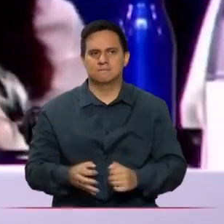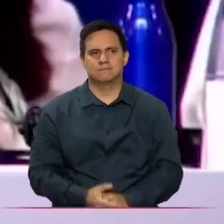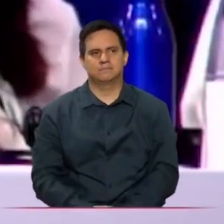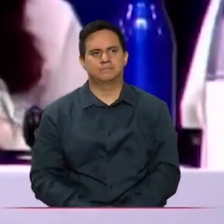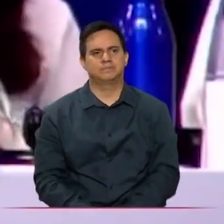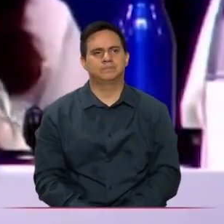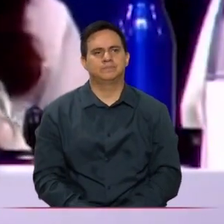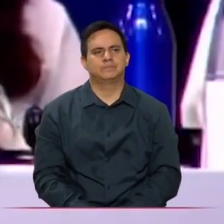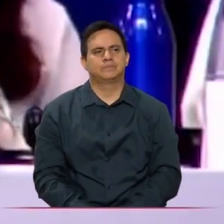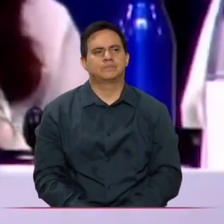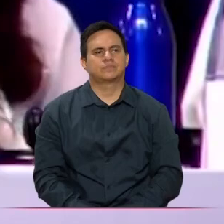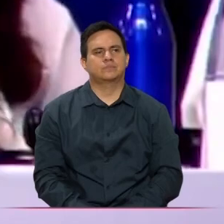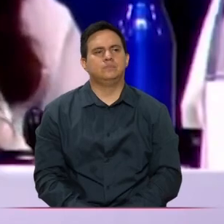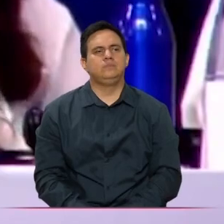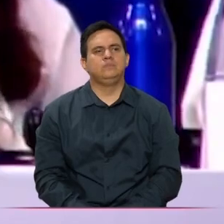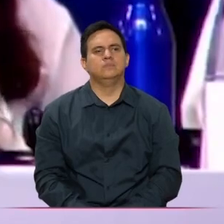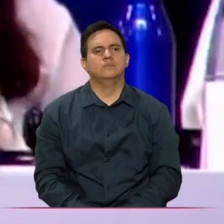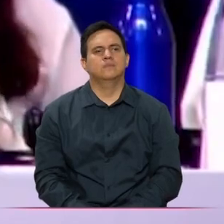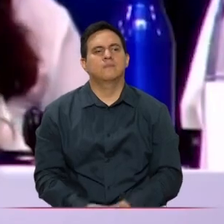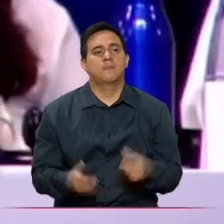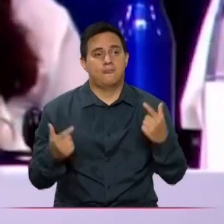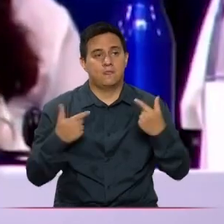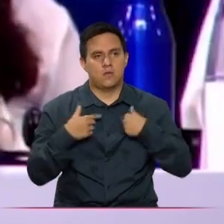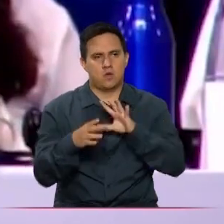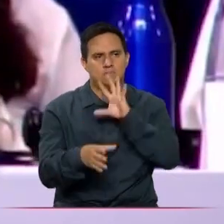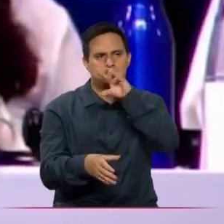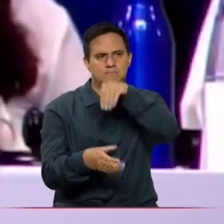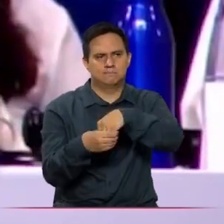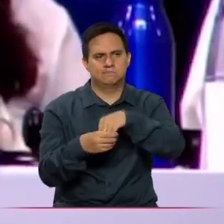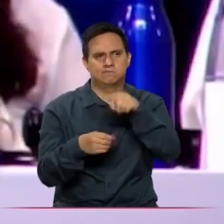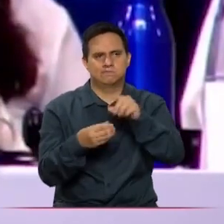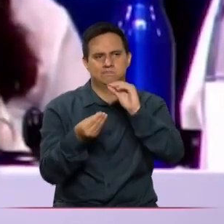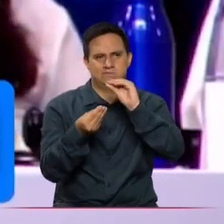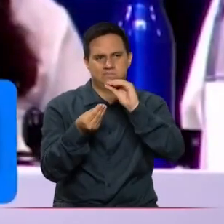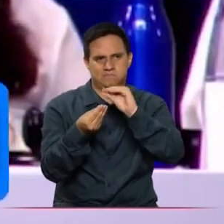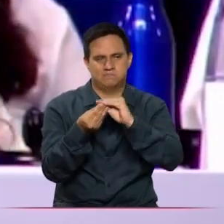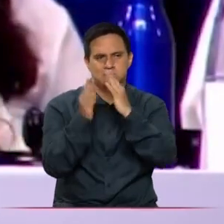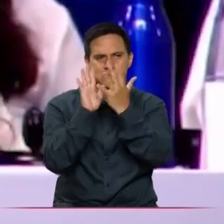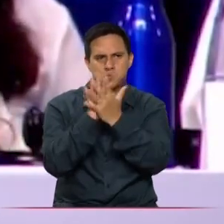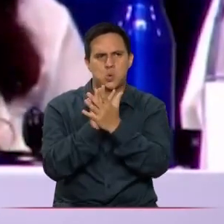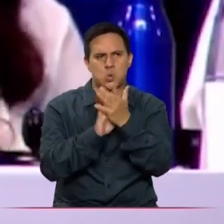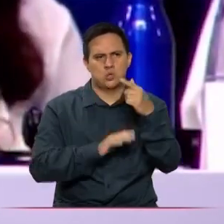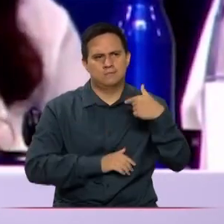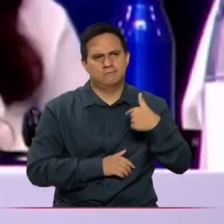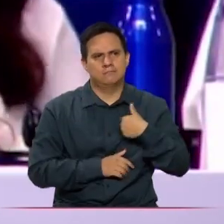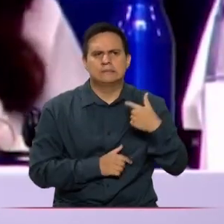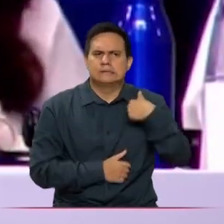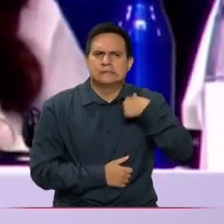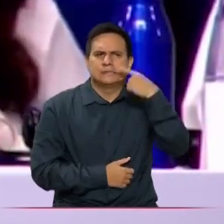Remember how many COPs I've been involved in, but I think